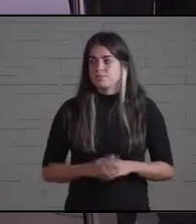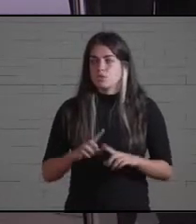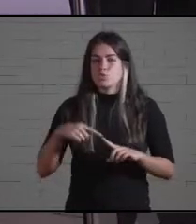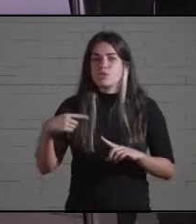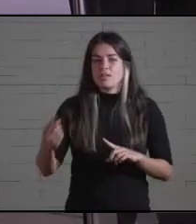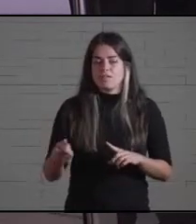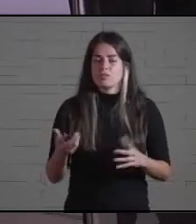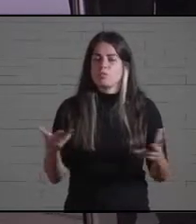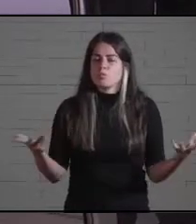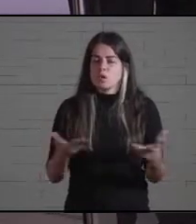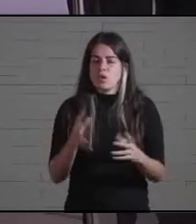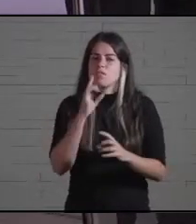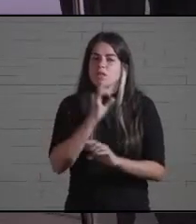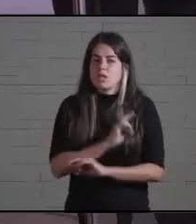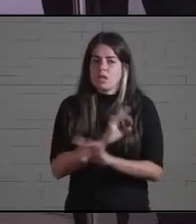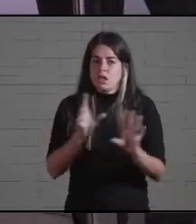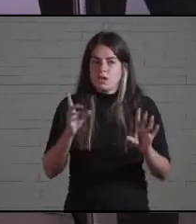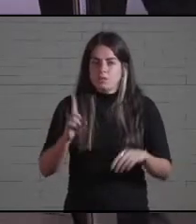y claro.